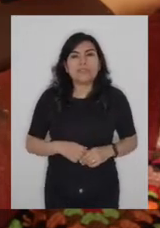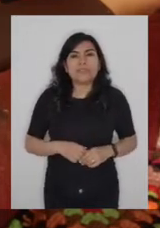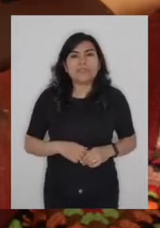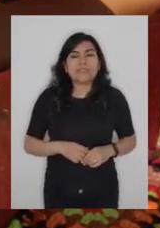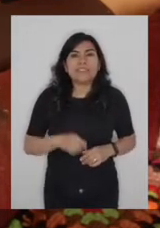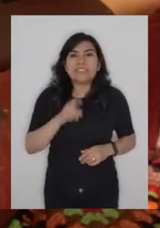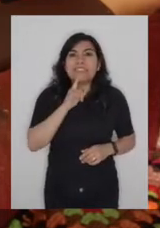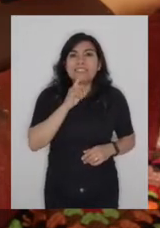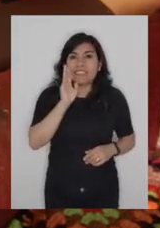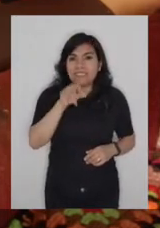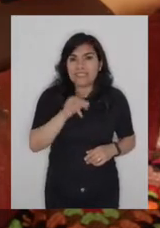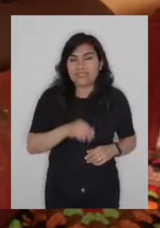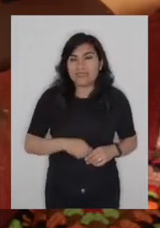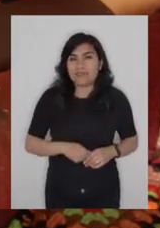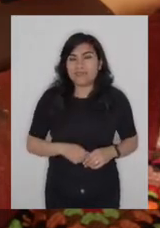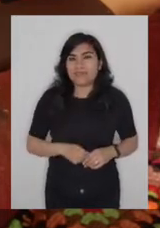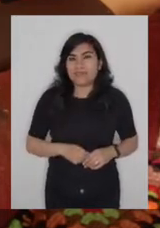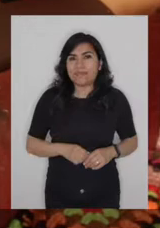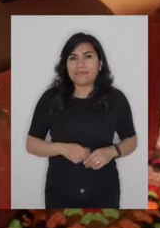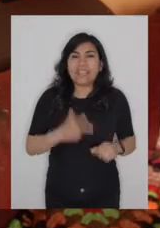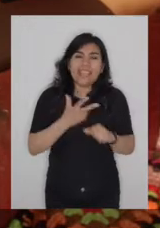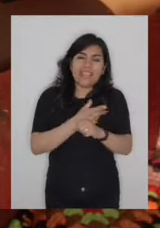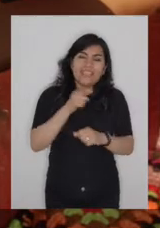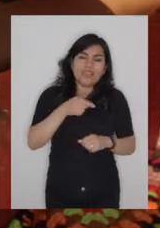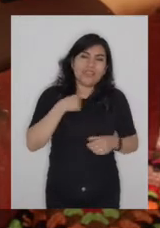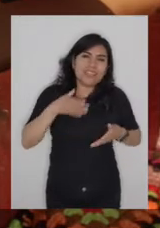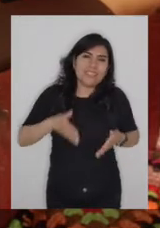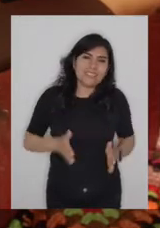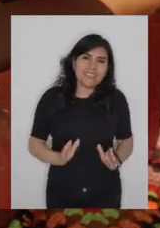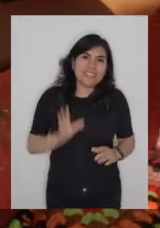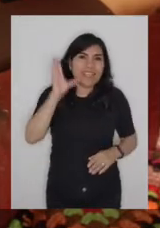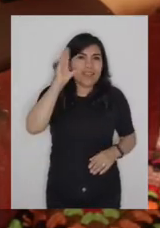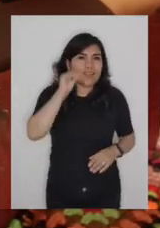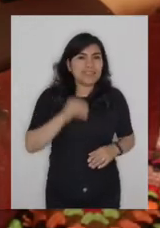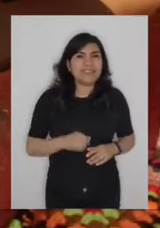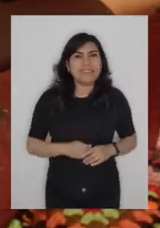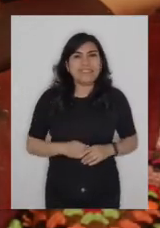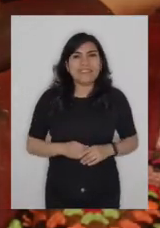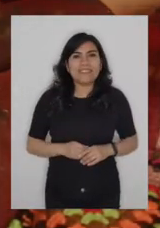y nevazón. Ahí nací yo, en la noche.